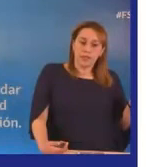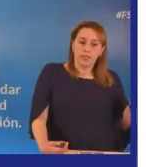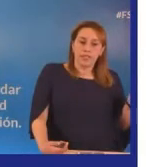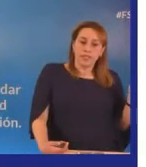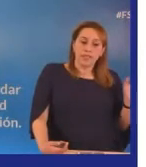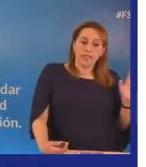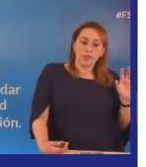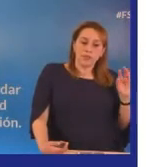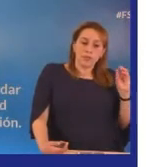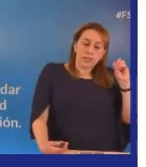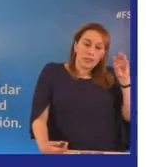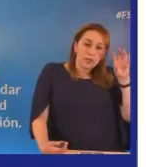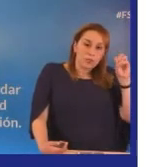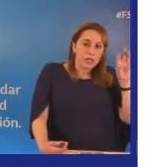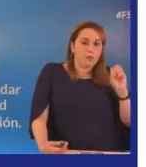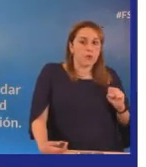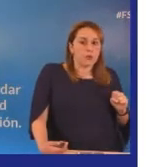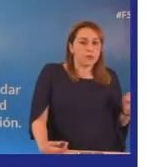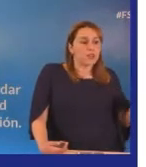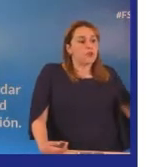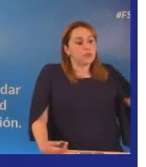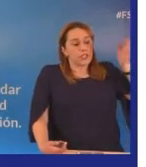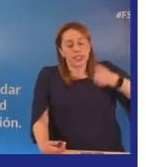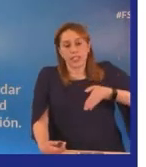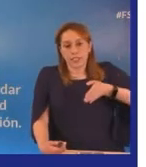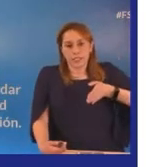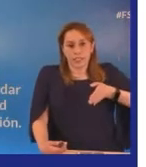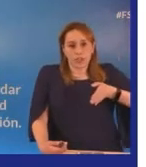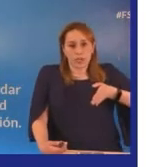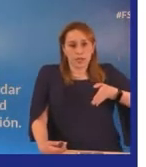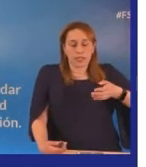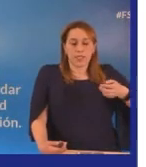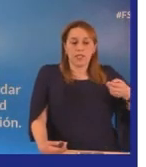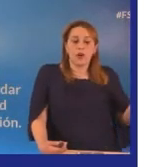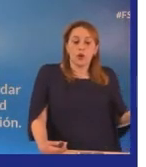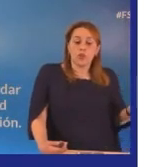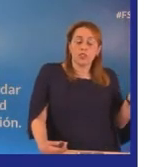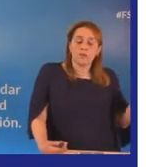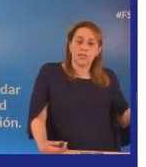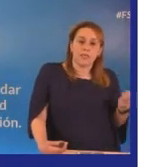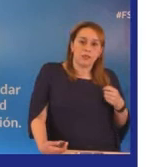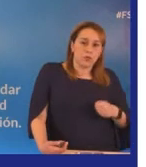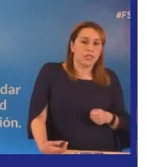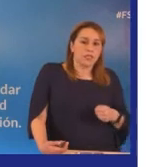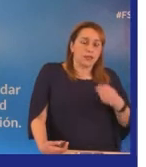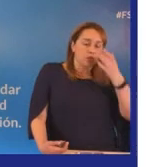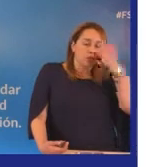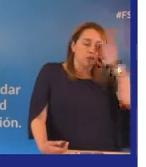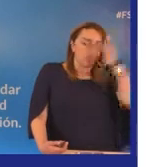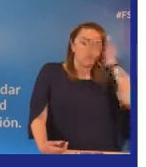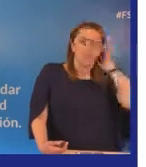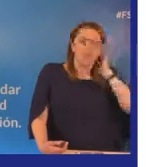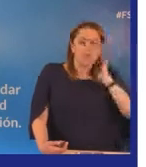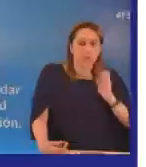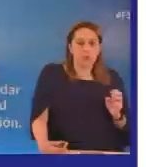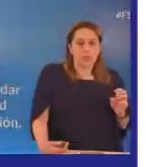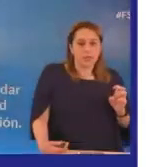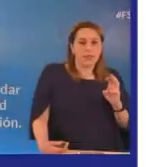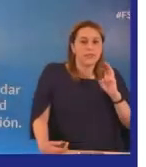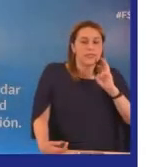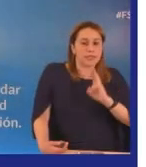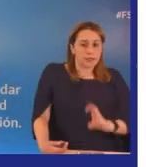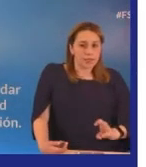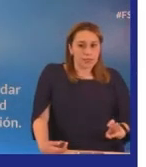ayuda. Ese es un predictor para poder ver cómo seguiría siendo la marcha o si el paciente utiliza algún dispositivo de